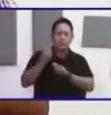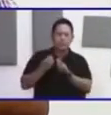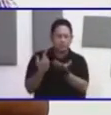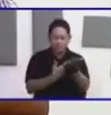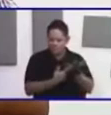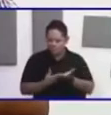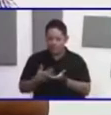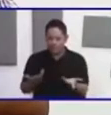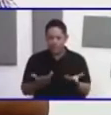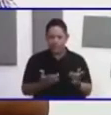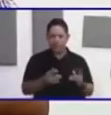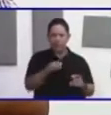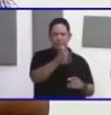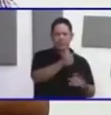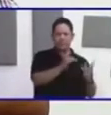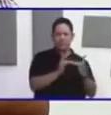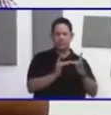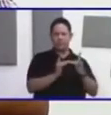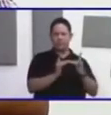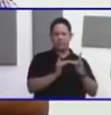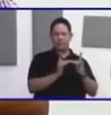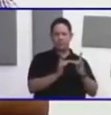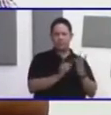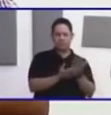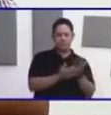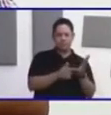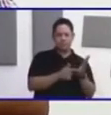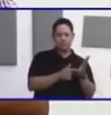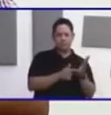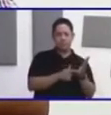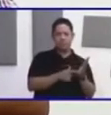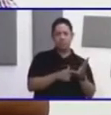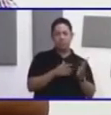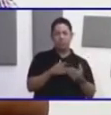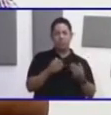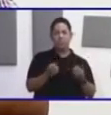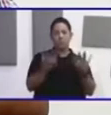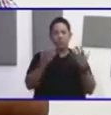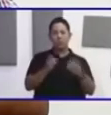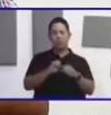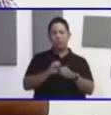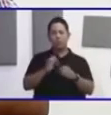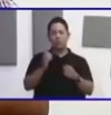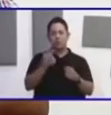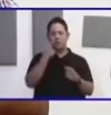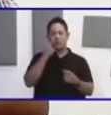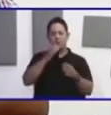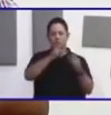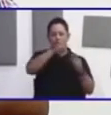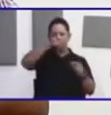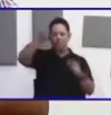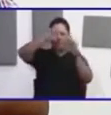allí si solamente tenemos 10 camas y lo que nos muestra la proyección de cuántos casos de UCI, de COVID-19